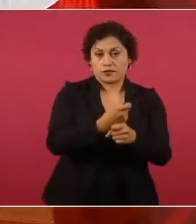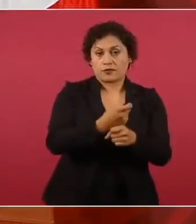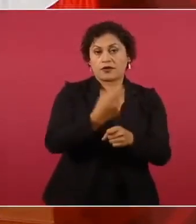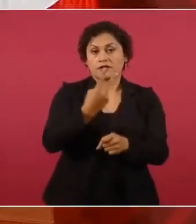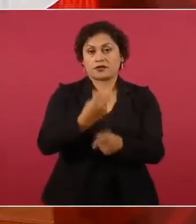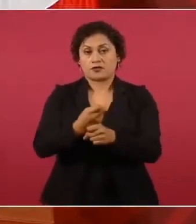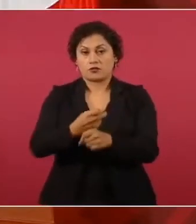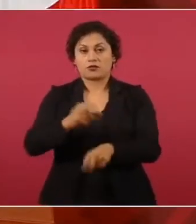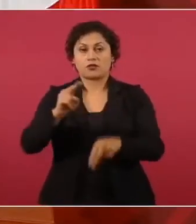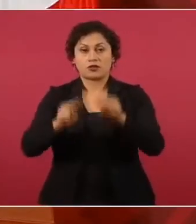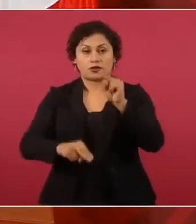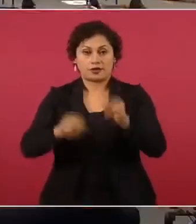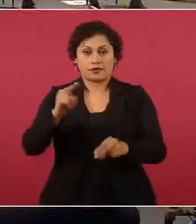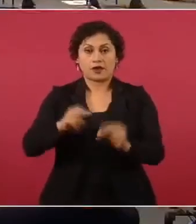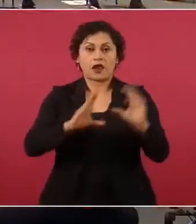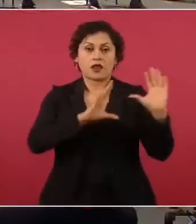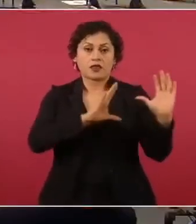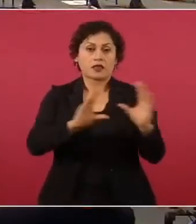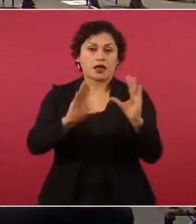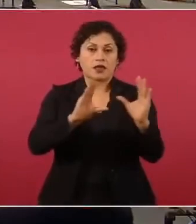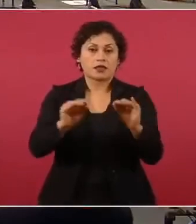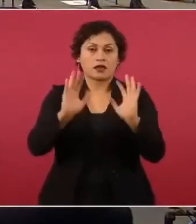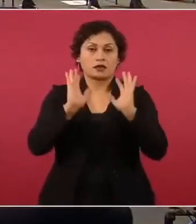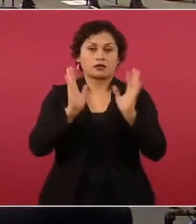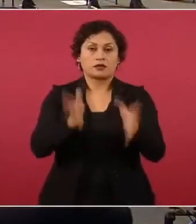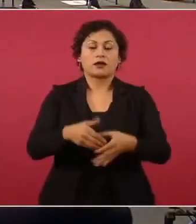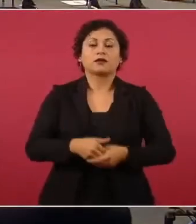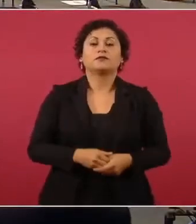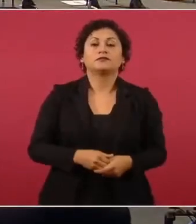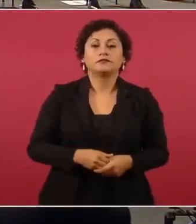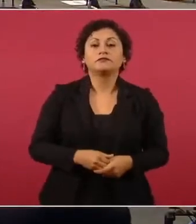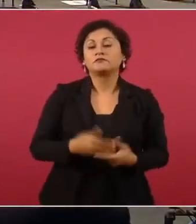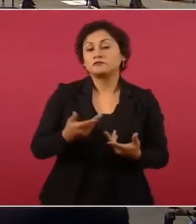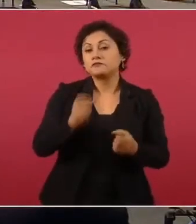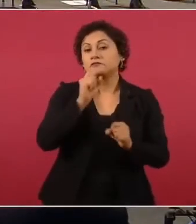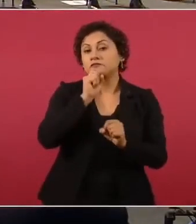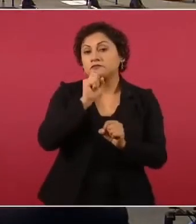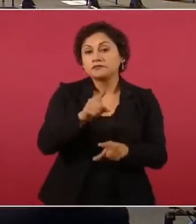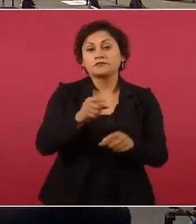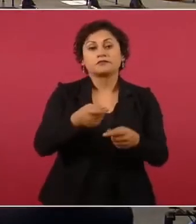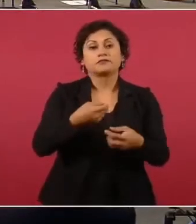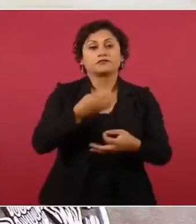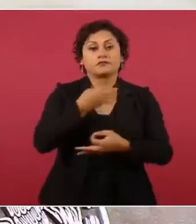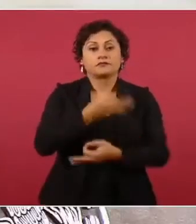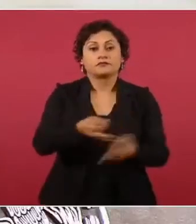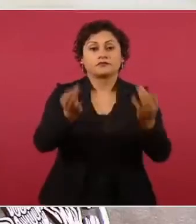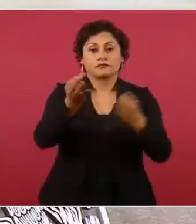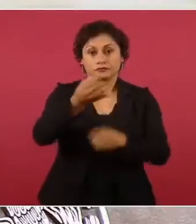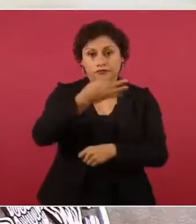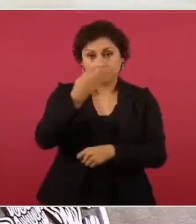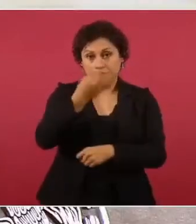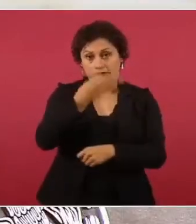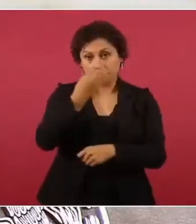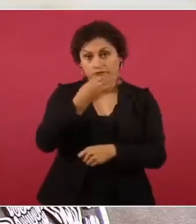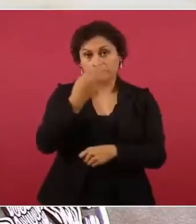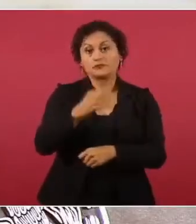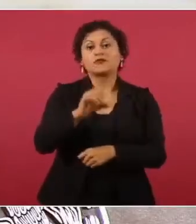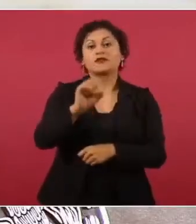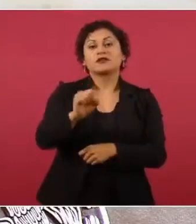nivel en la capacitación. Y las recetas surtidas, que también ya han ido mejorando, del 65